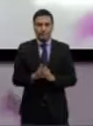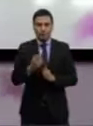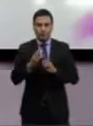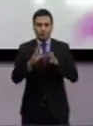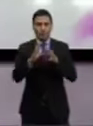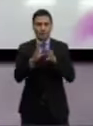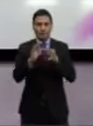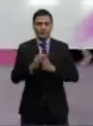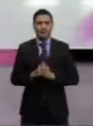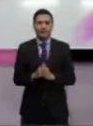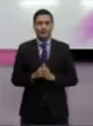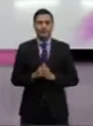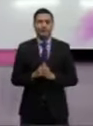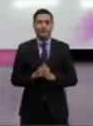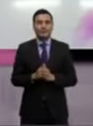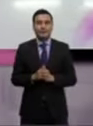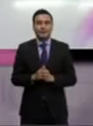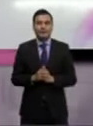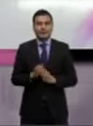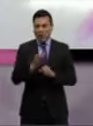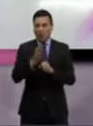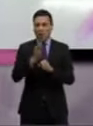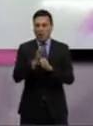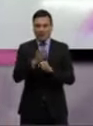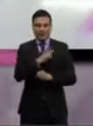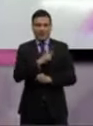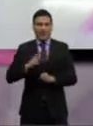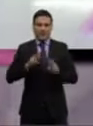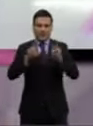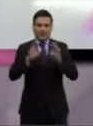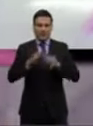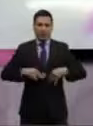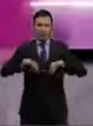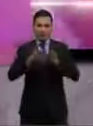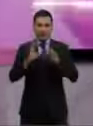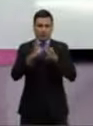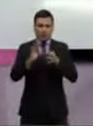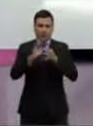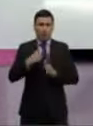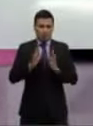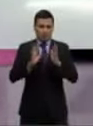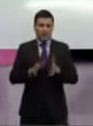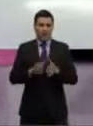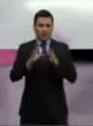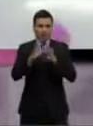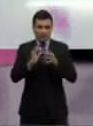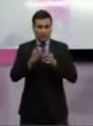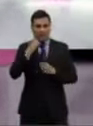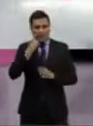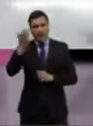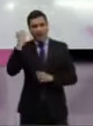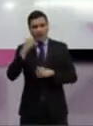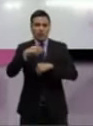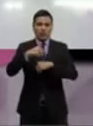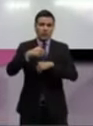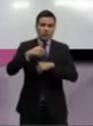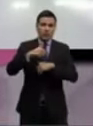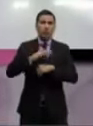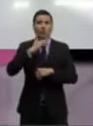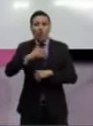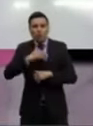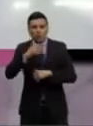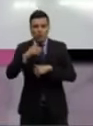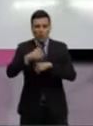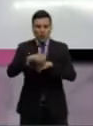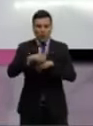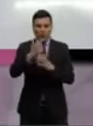hay que enfocarnos a lo que verdaderamente importa. He sacado cifras claras de actos de corrupción. Si ellos pueden dormir tranquilos defendiendo